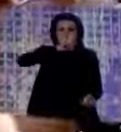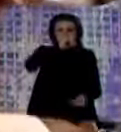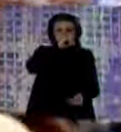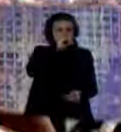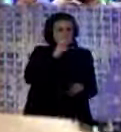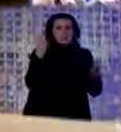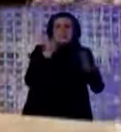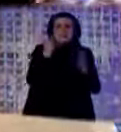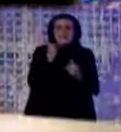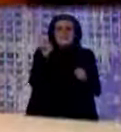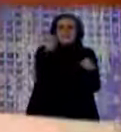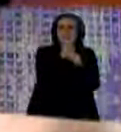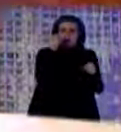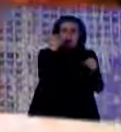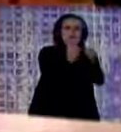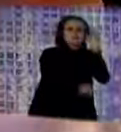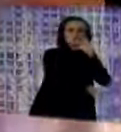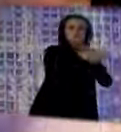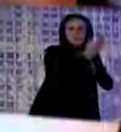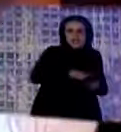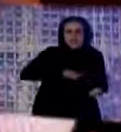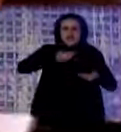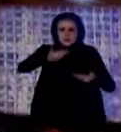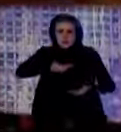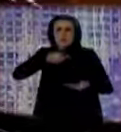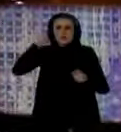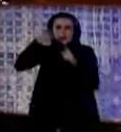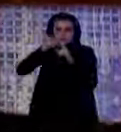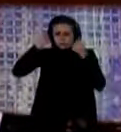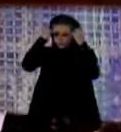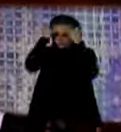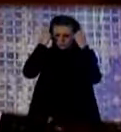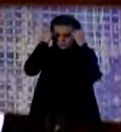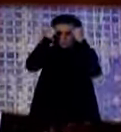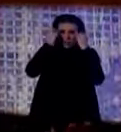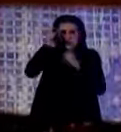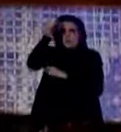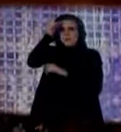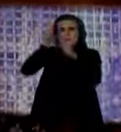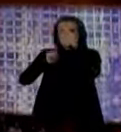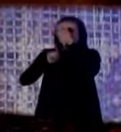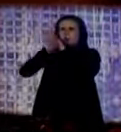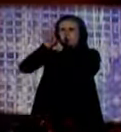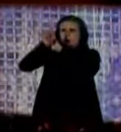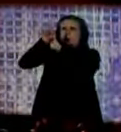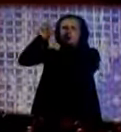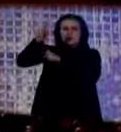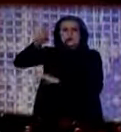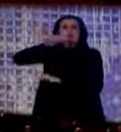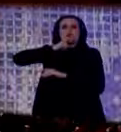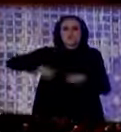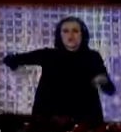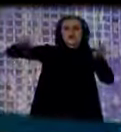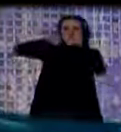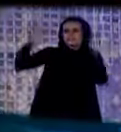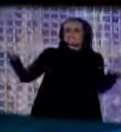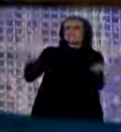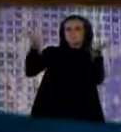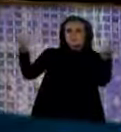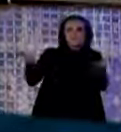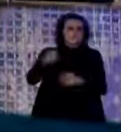empleo dar ayuda para estudiar hacer crecer al pueblo fomentando la igualdad